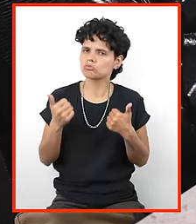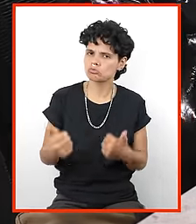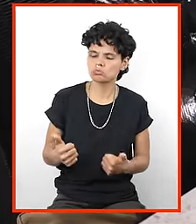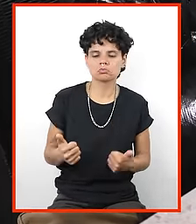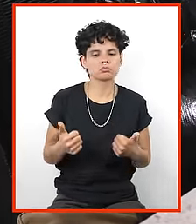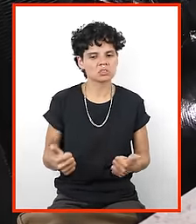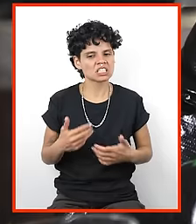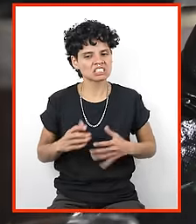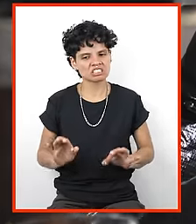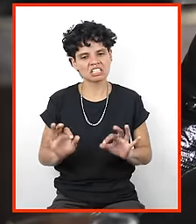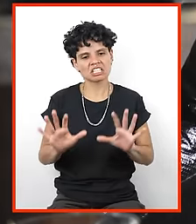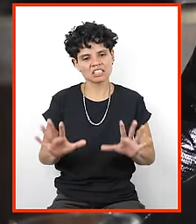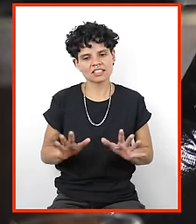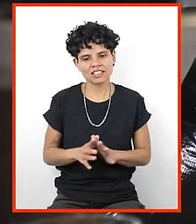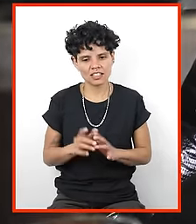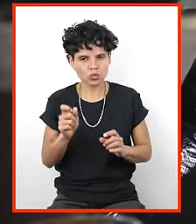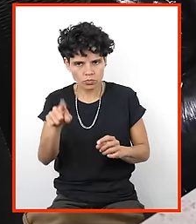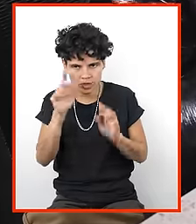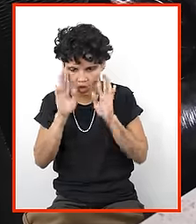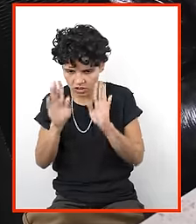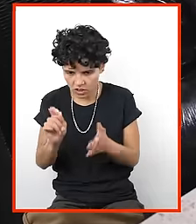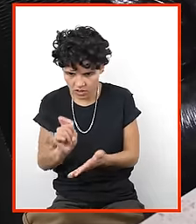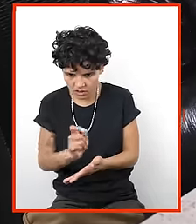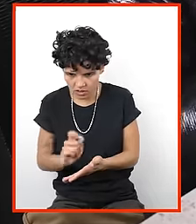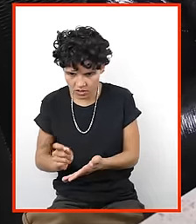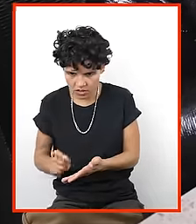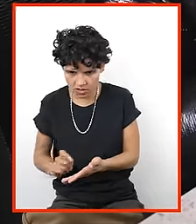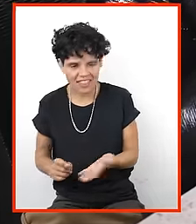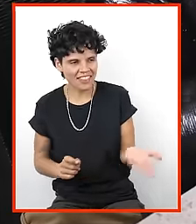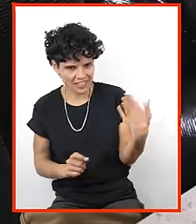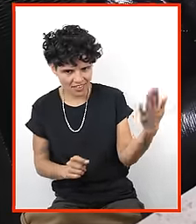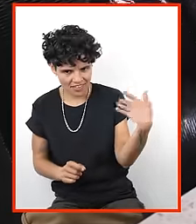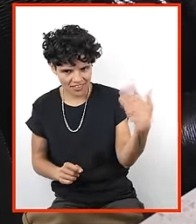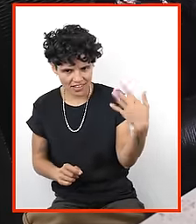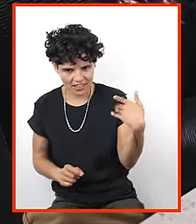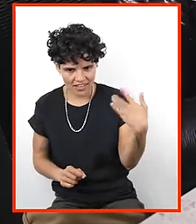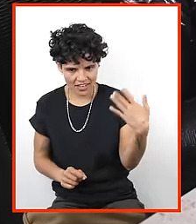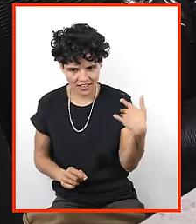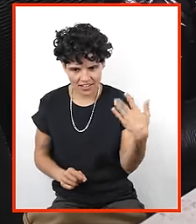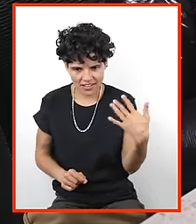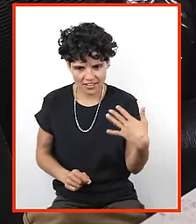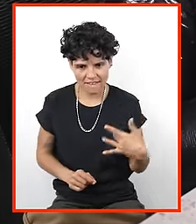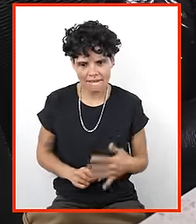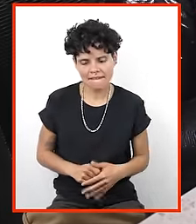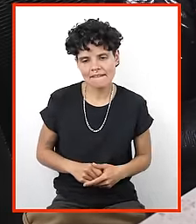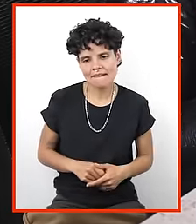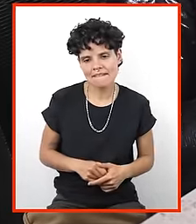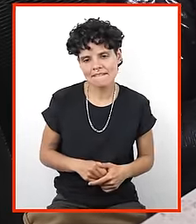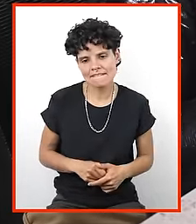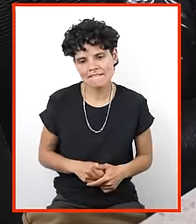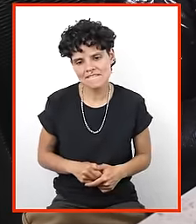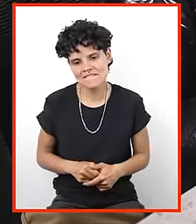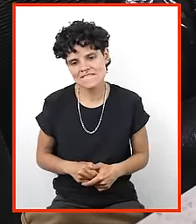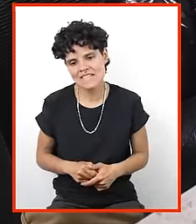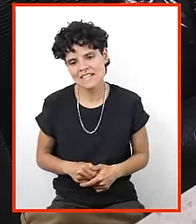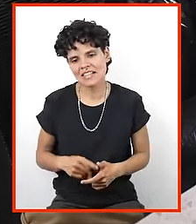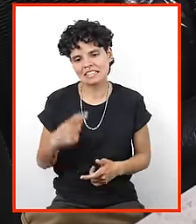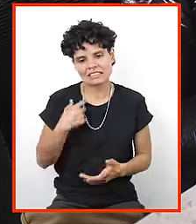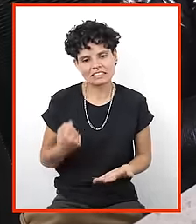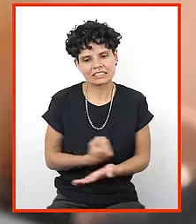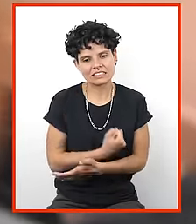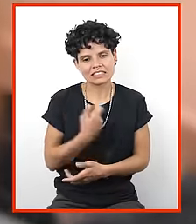Qué bueno. No te quedo desconcentrado. Dale, dale, Juan. ¿Sí? Sí, sí. Ay, me quedo muy chico el